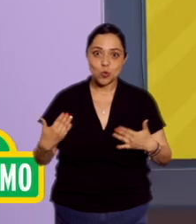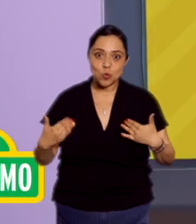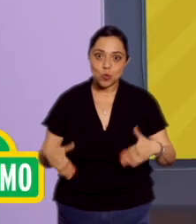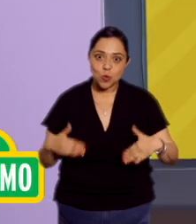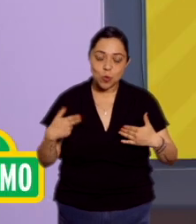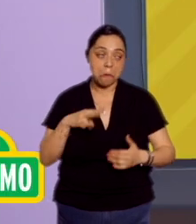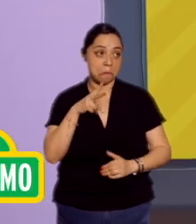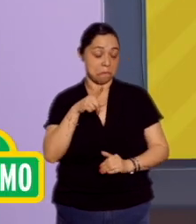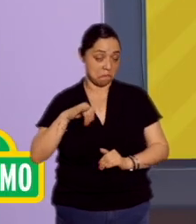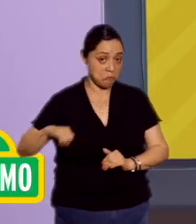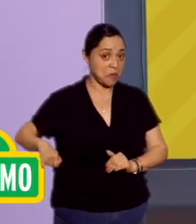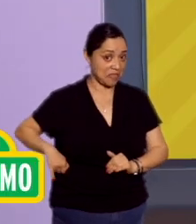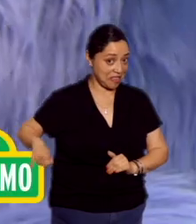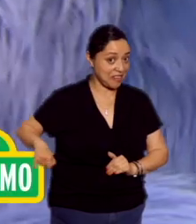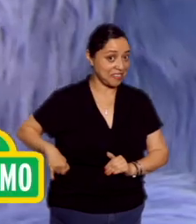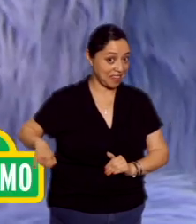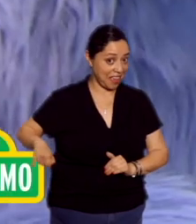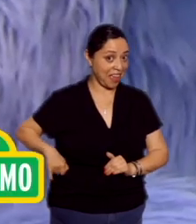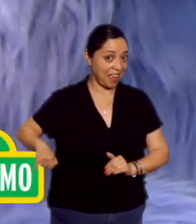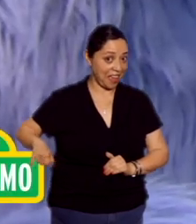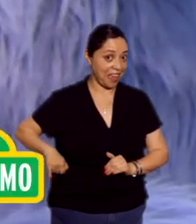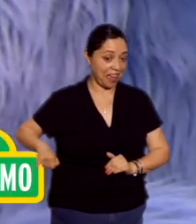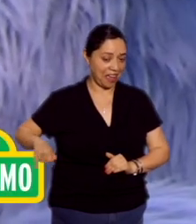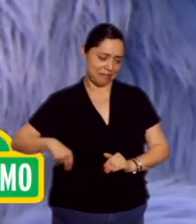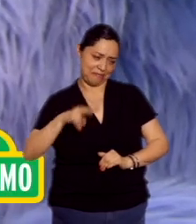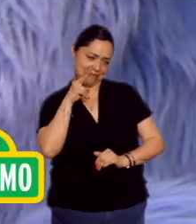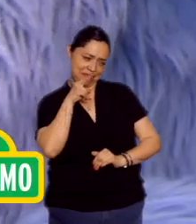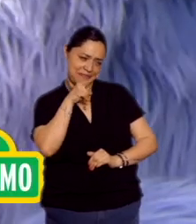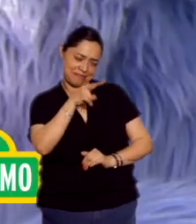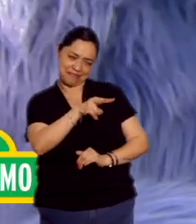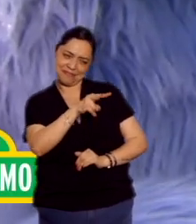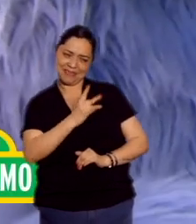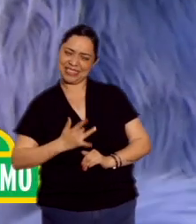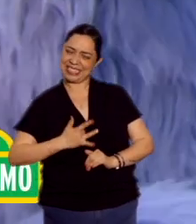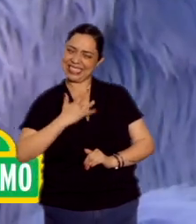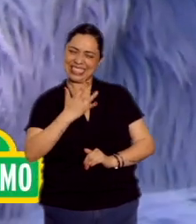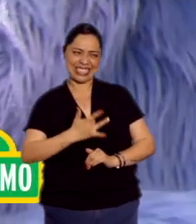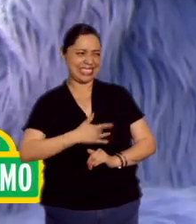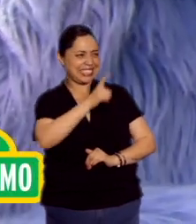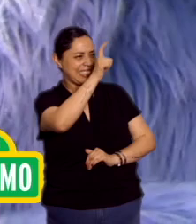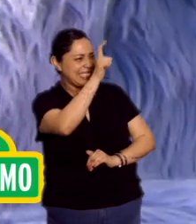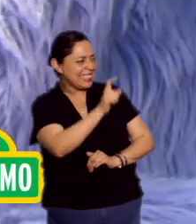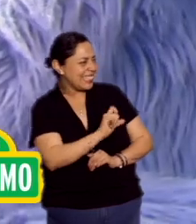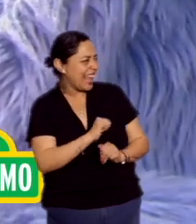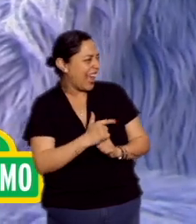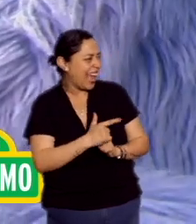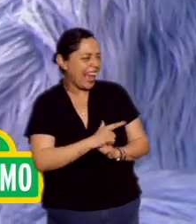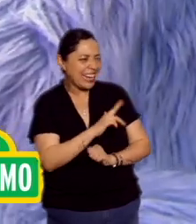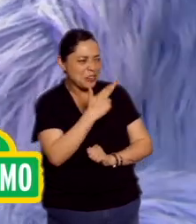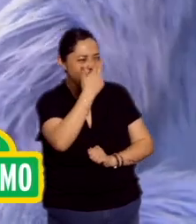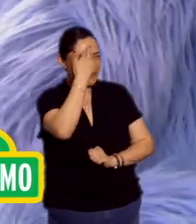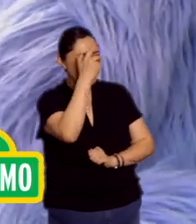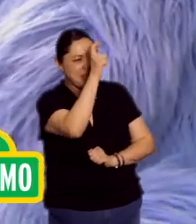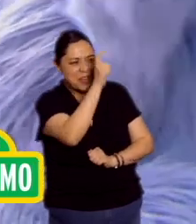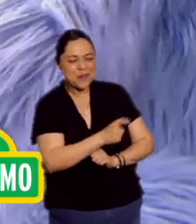¡Muy interesante! ¿Por qué me resulta tan familiar tu dibujo, Pancho?